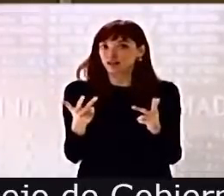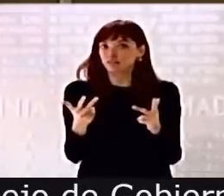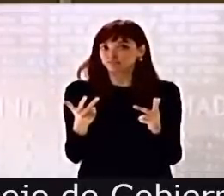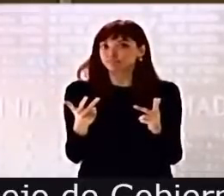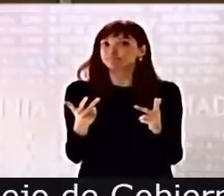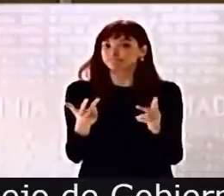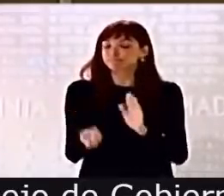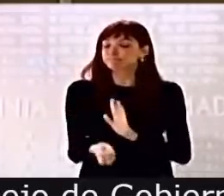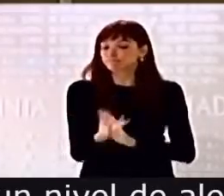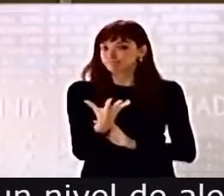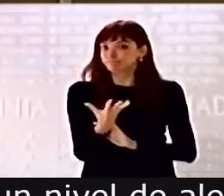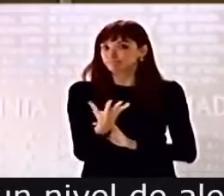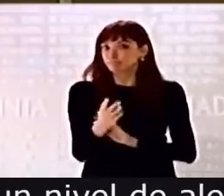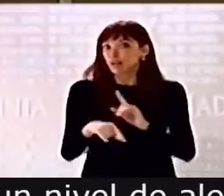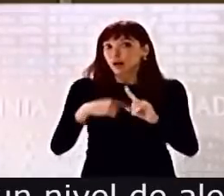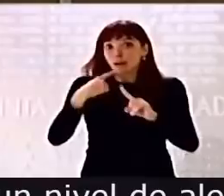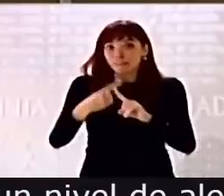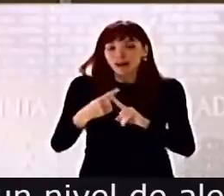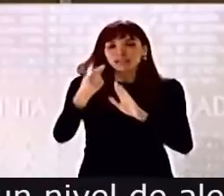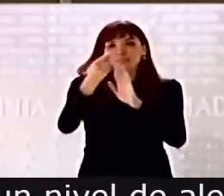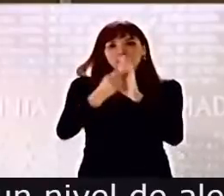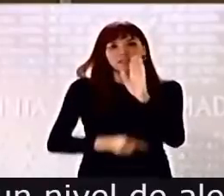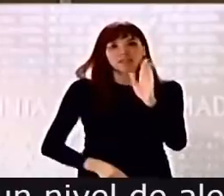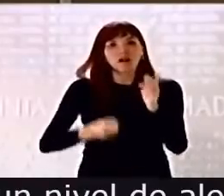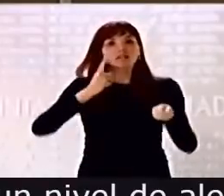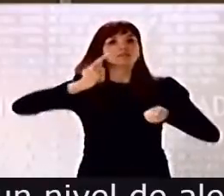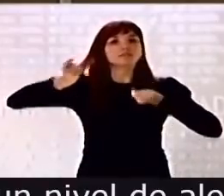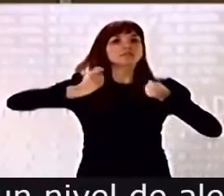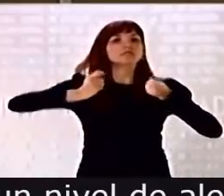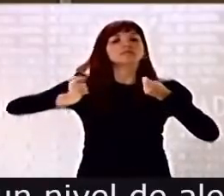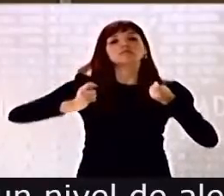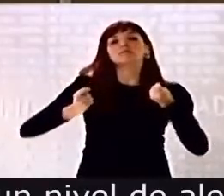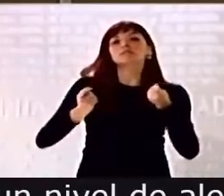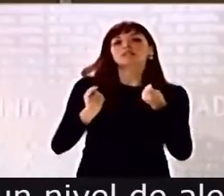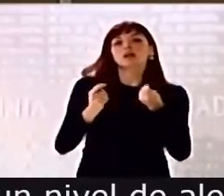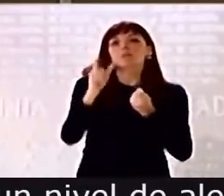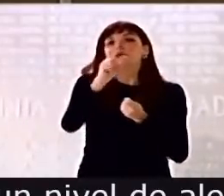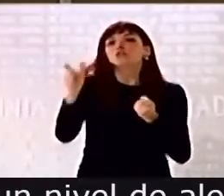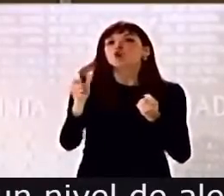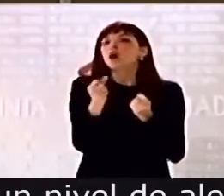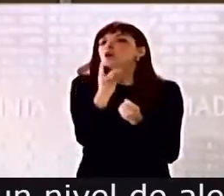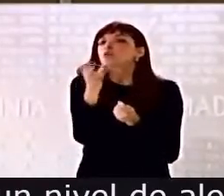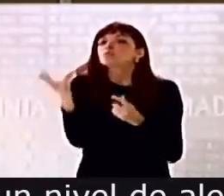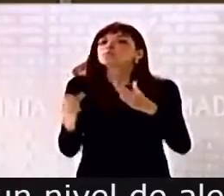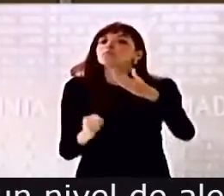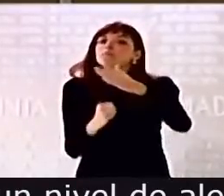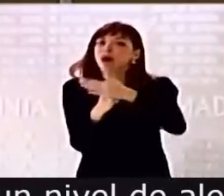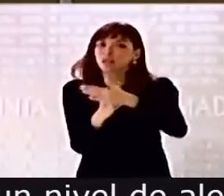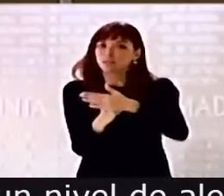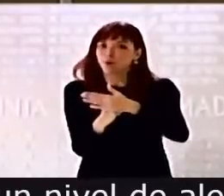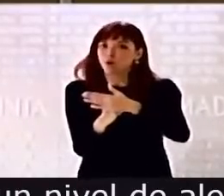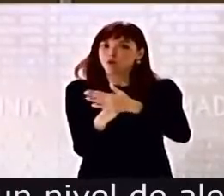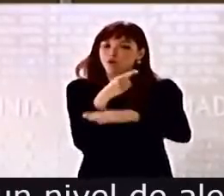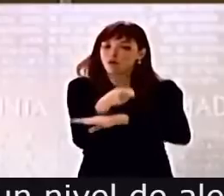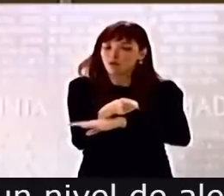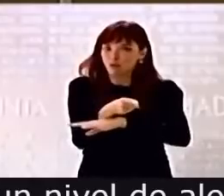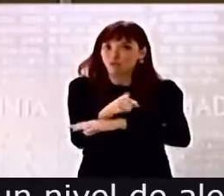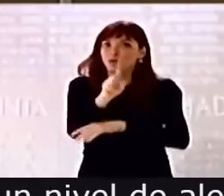aplicar unas medidas del control de los aforos para permitir y con el